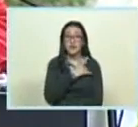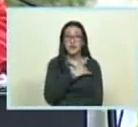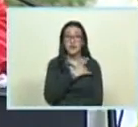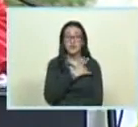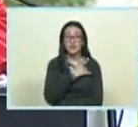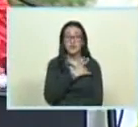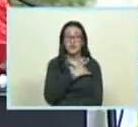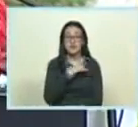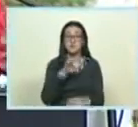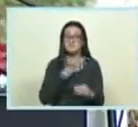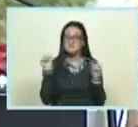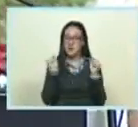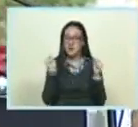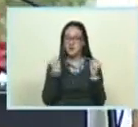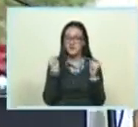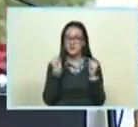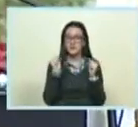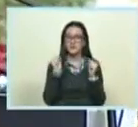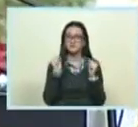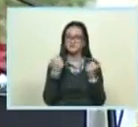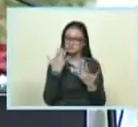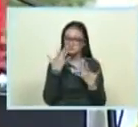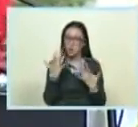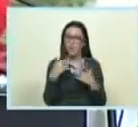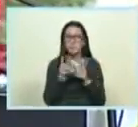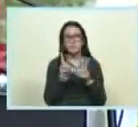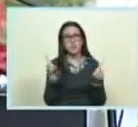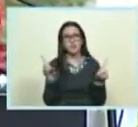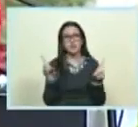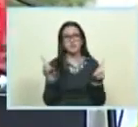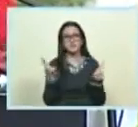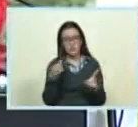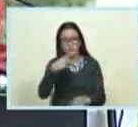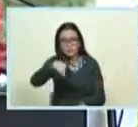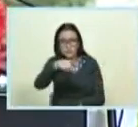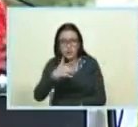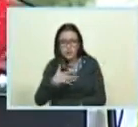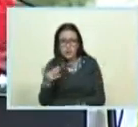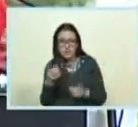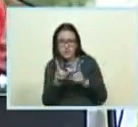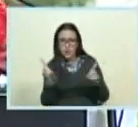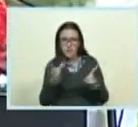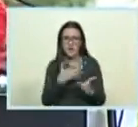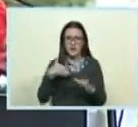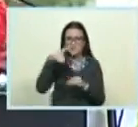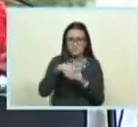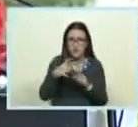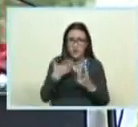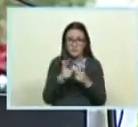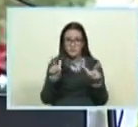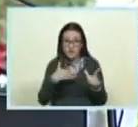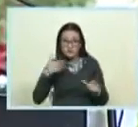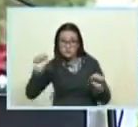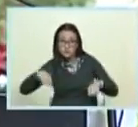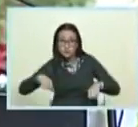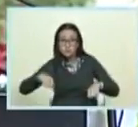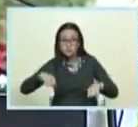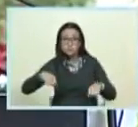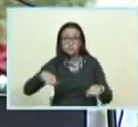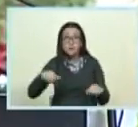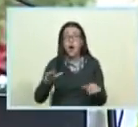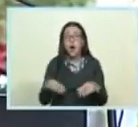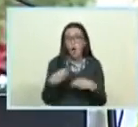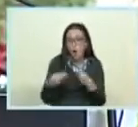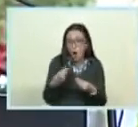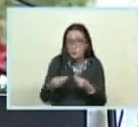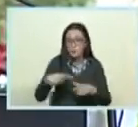Cleber Ramírez de Mérida, para que veamos la democracia. ¿Quieren democracia? ¿Quieren elecciones? ¿Quieren libertad? Veamos cómo se ejerce